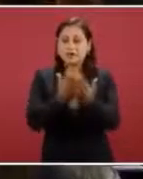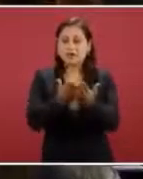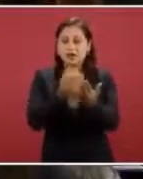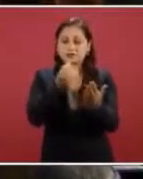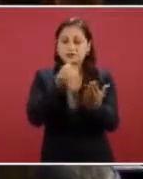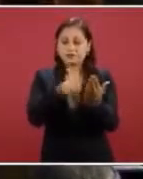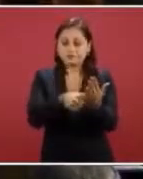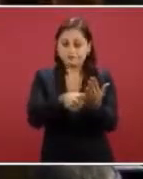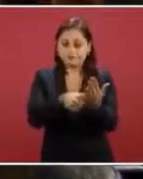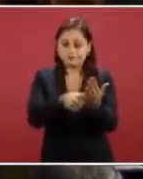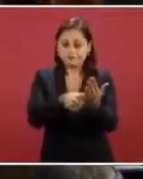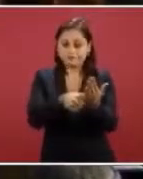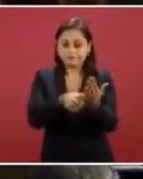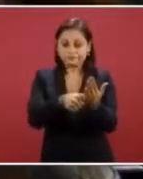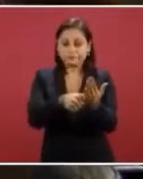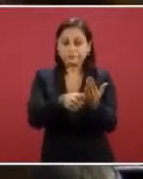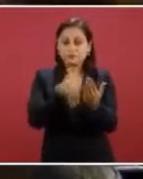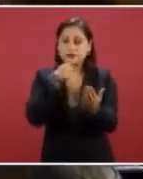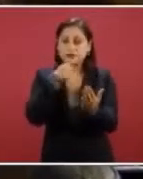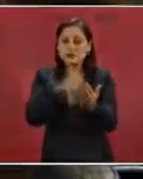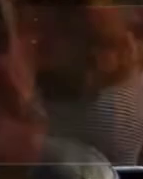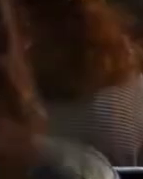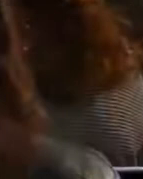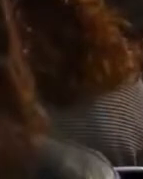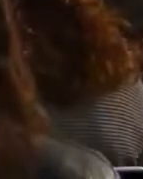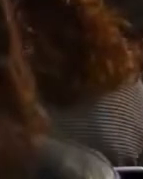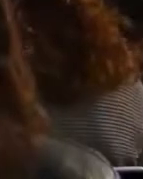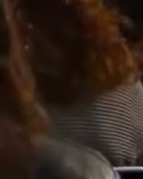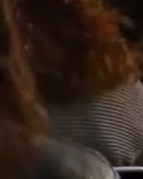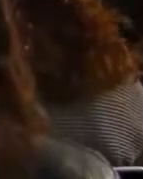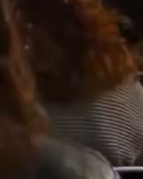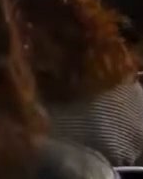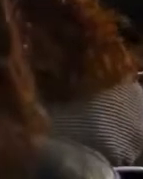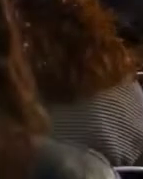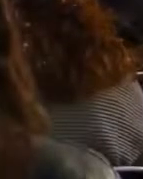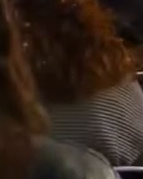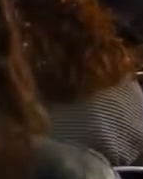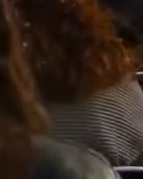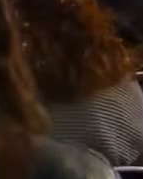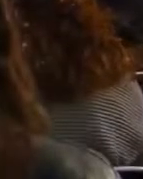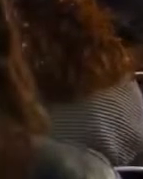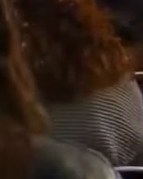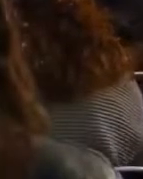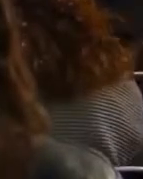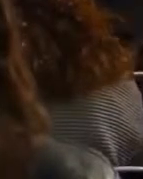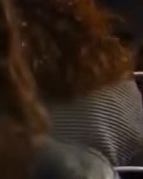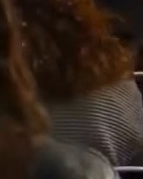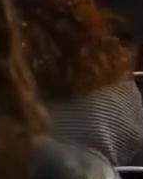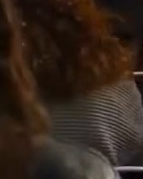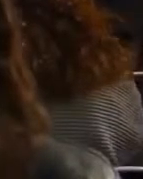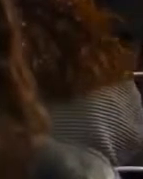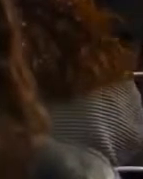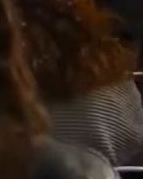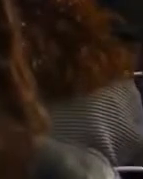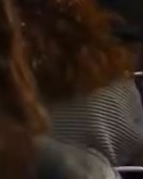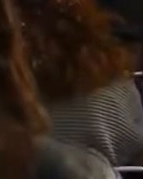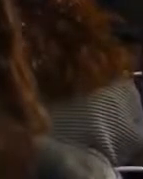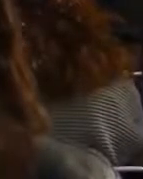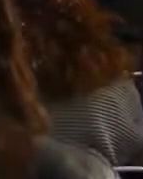del presidente Carranza en donde se ordena